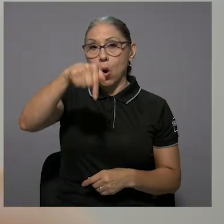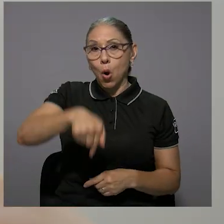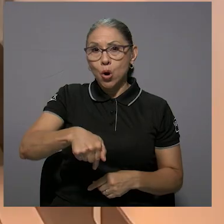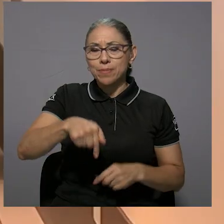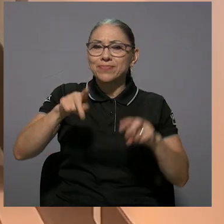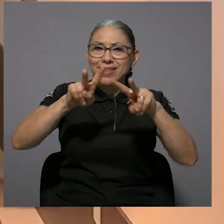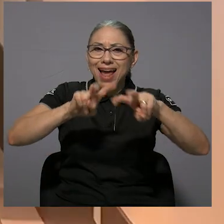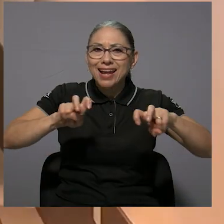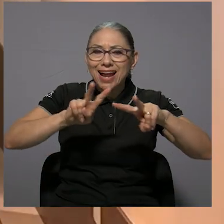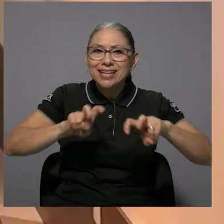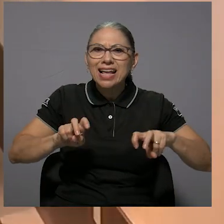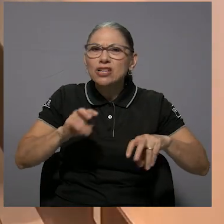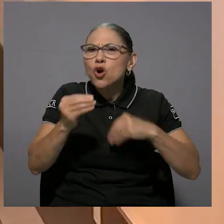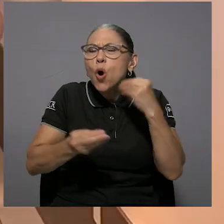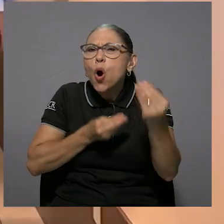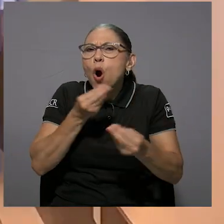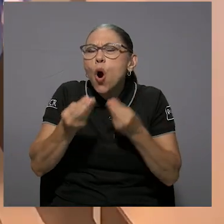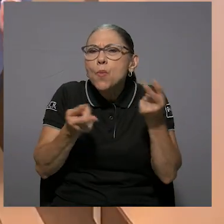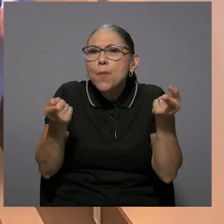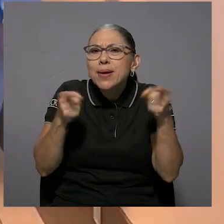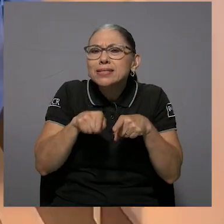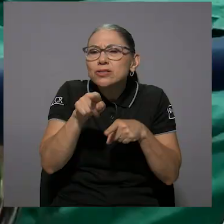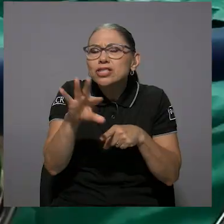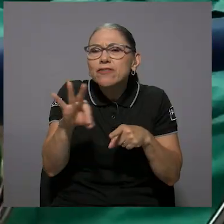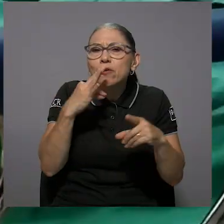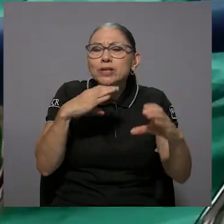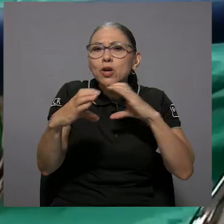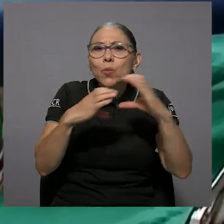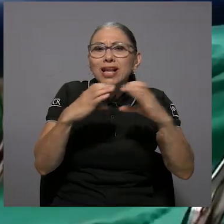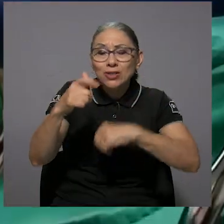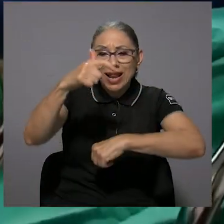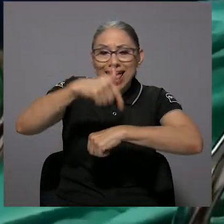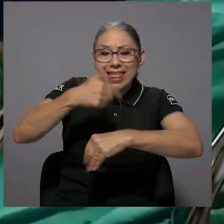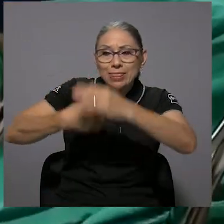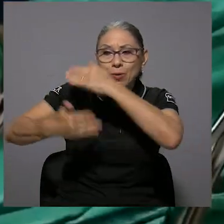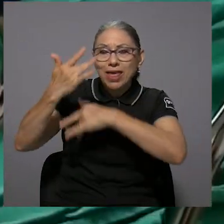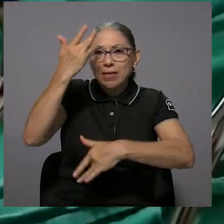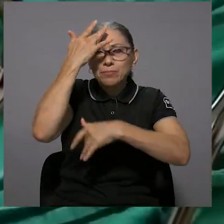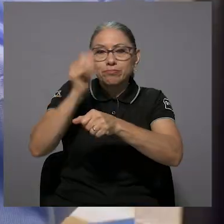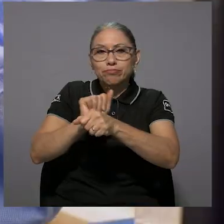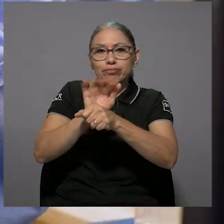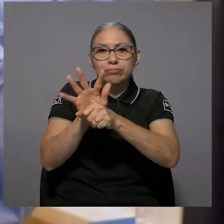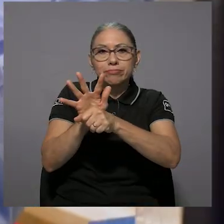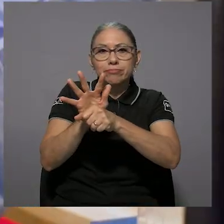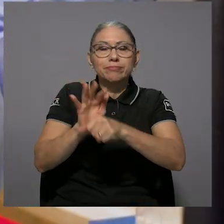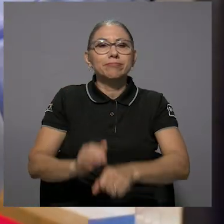Hoy, analizaremos cómo fueron esas vías de comunicación en la época de pandemia.